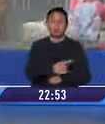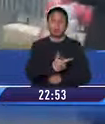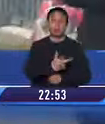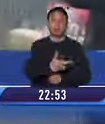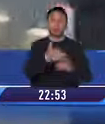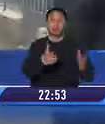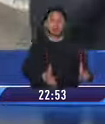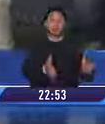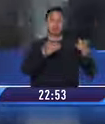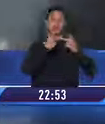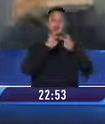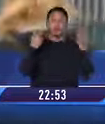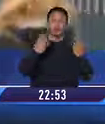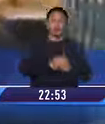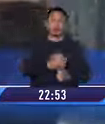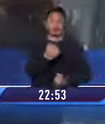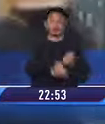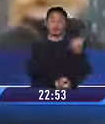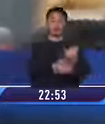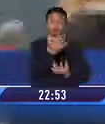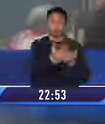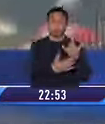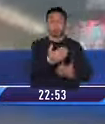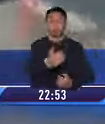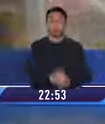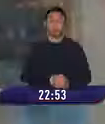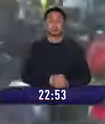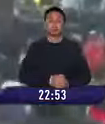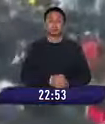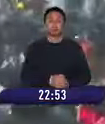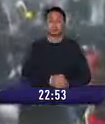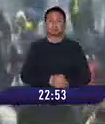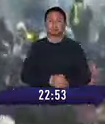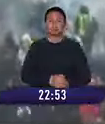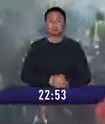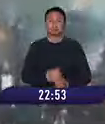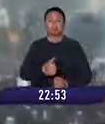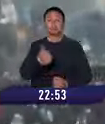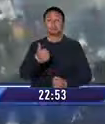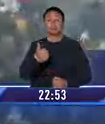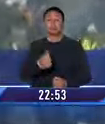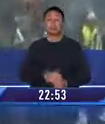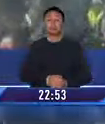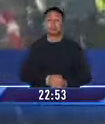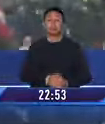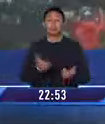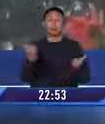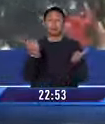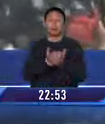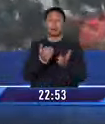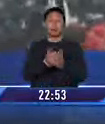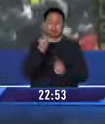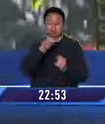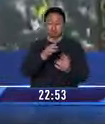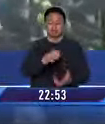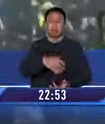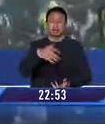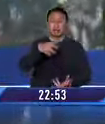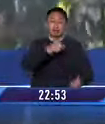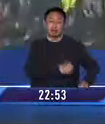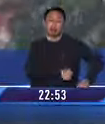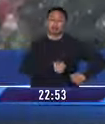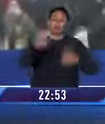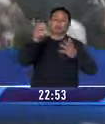edificios públicos como el asentamiento de la ciudad de Burdeos o en Lloret, en donde se lanzaron contenedores de basura en llamas contra la